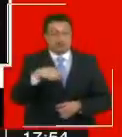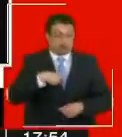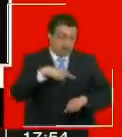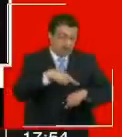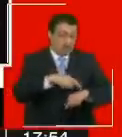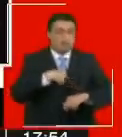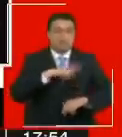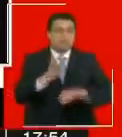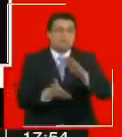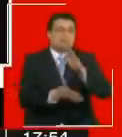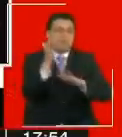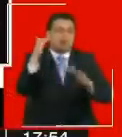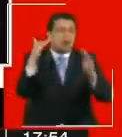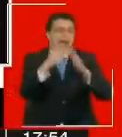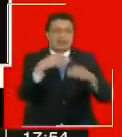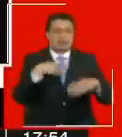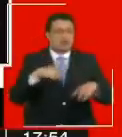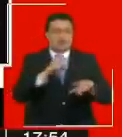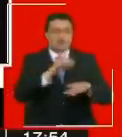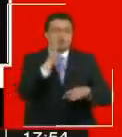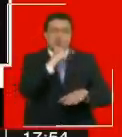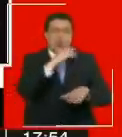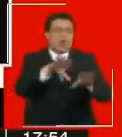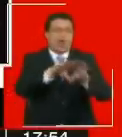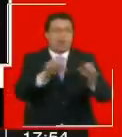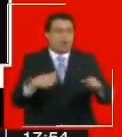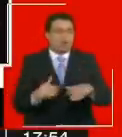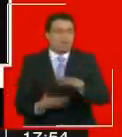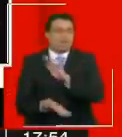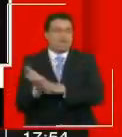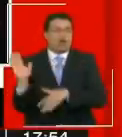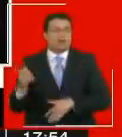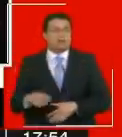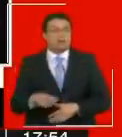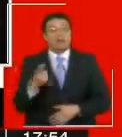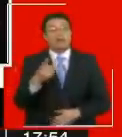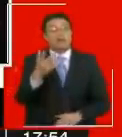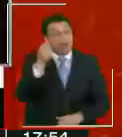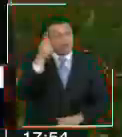a mi casa, no hay acuerdo. ¿Qué antecedentes tiene usted de aquello?